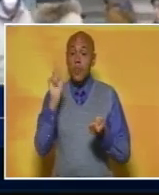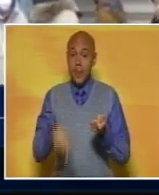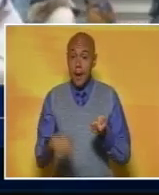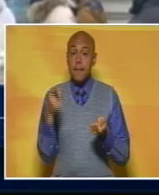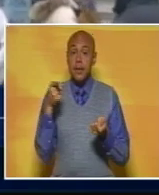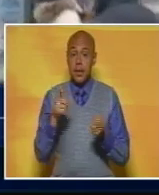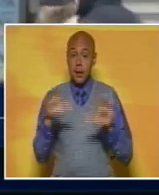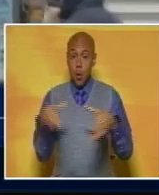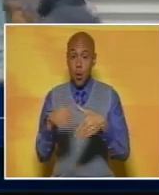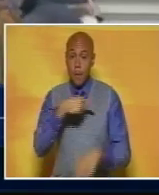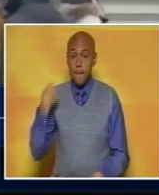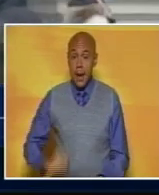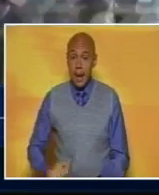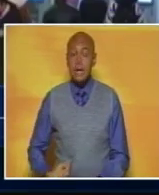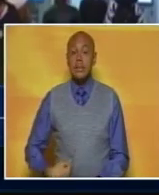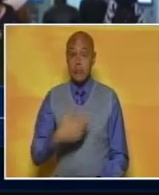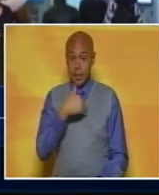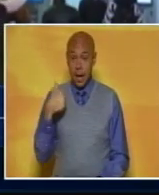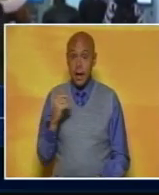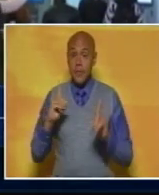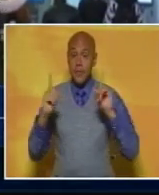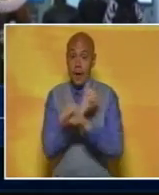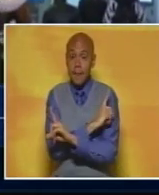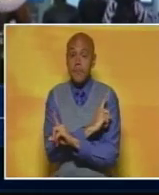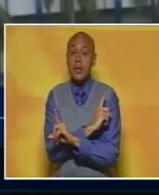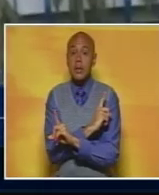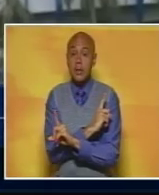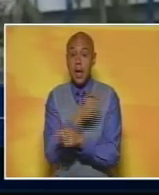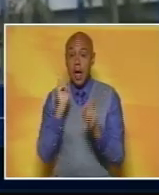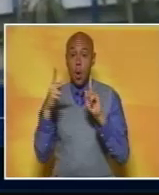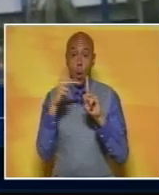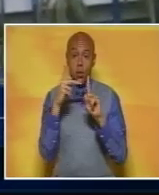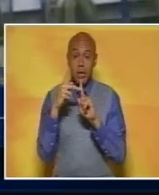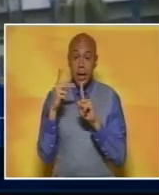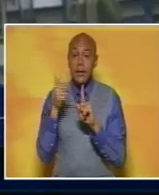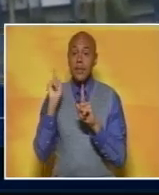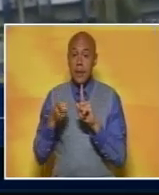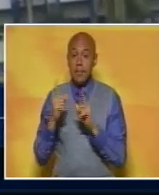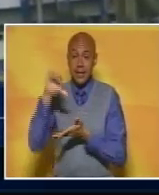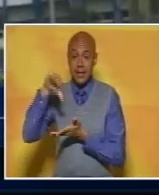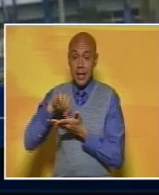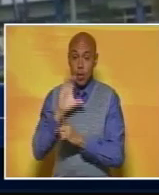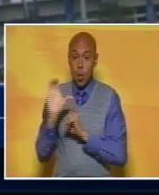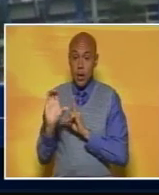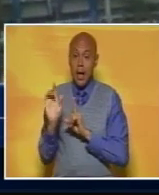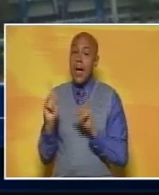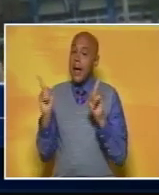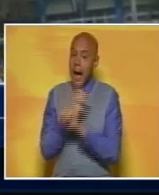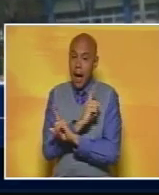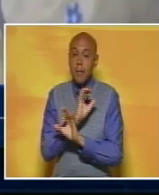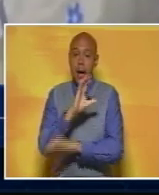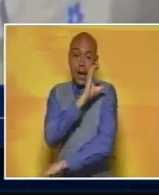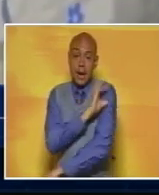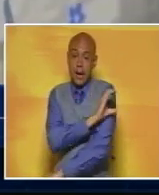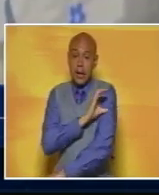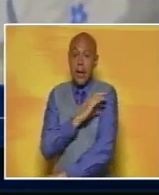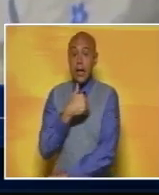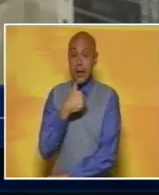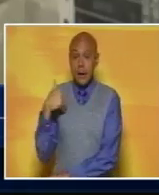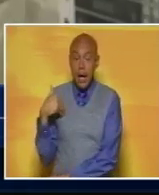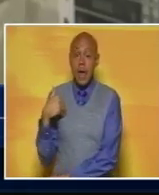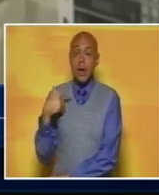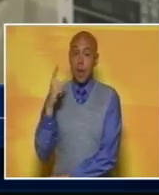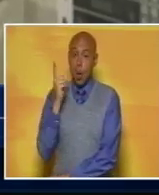país asiático anunció que transformará varios hoteles y centros culturales y deportivos en clínicas para aliviar